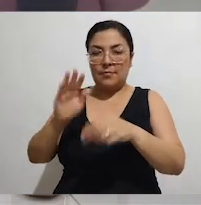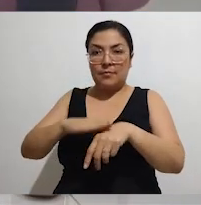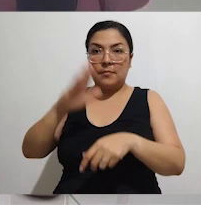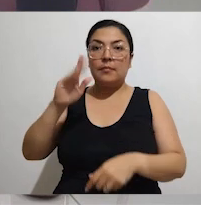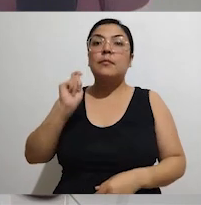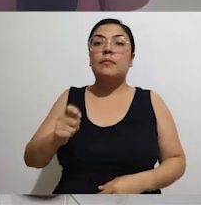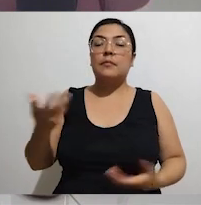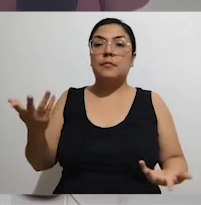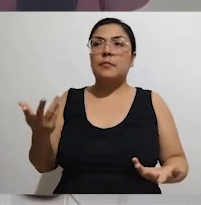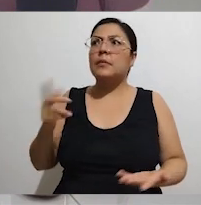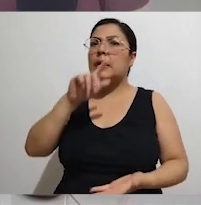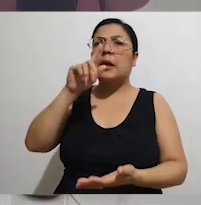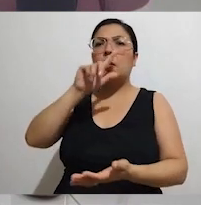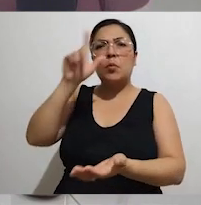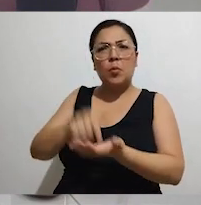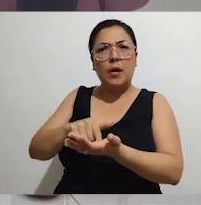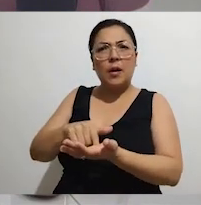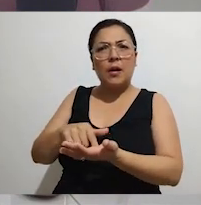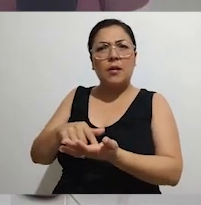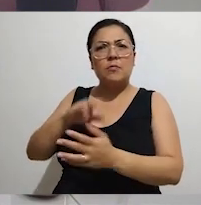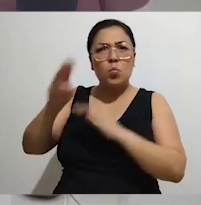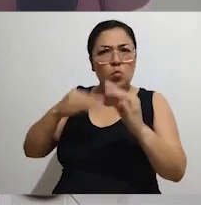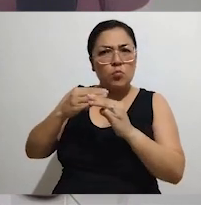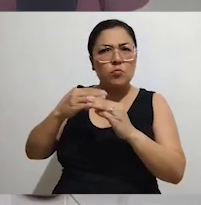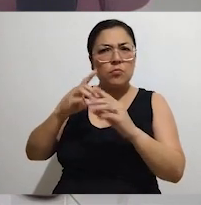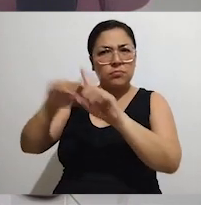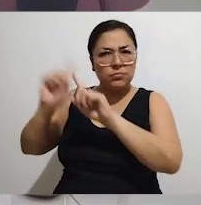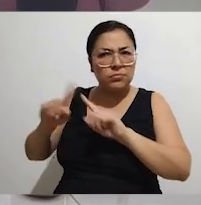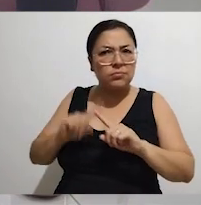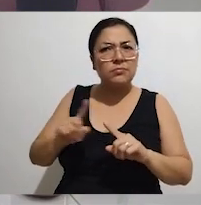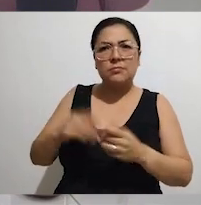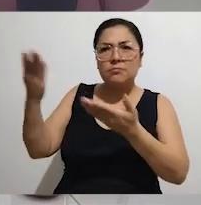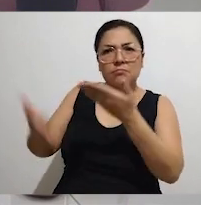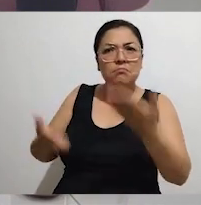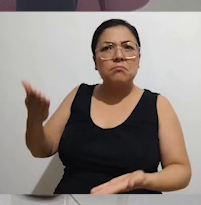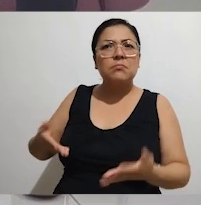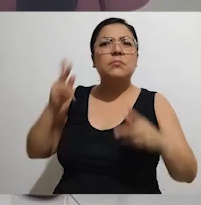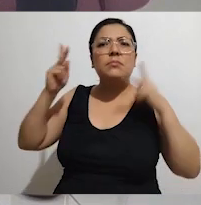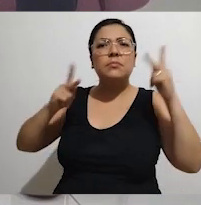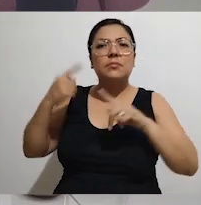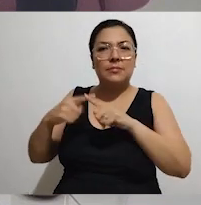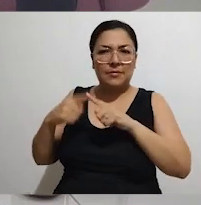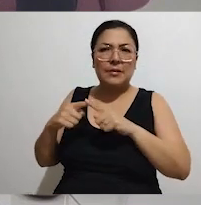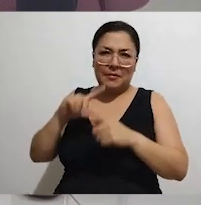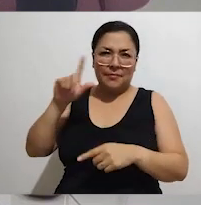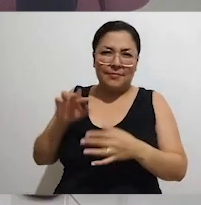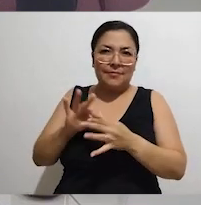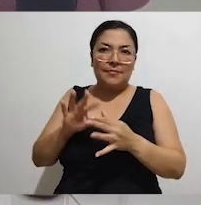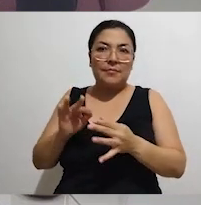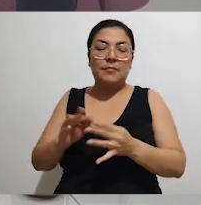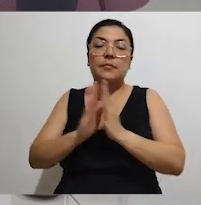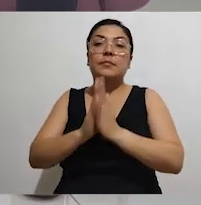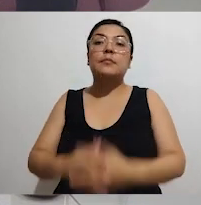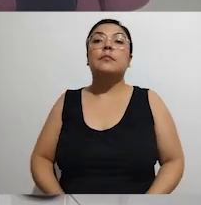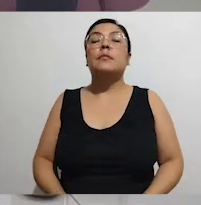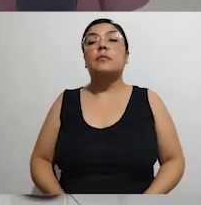poquito de qué partes del país, de qué partes del mundo estuvieron aquí en Coahuila, pero las cifras hablan por sí solas. Mencionaba